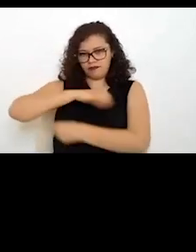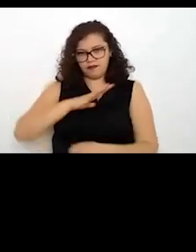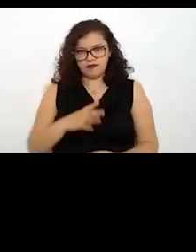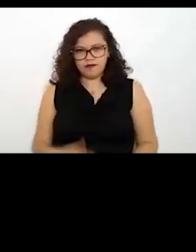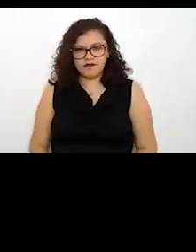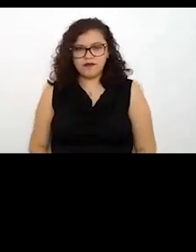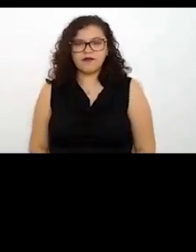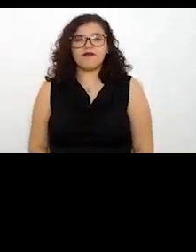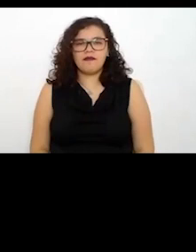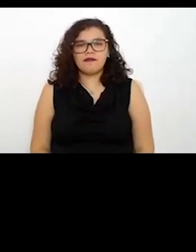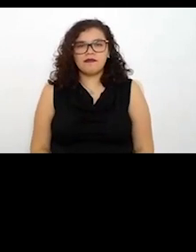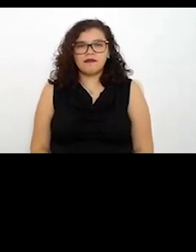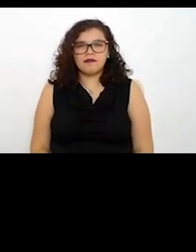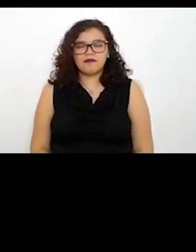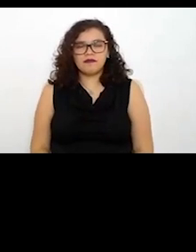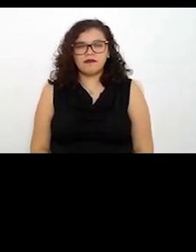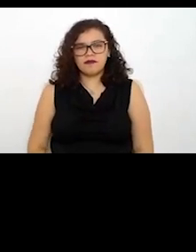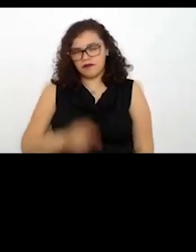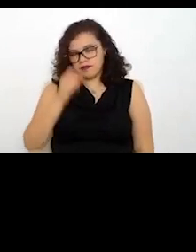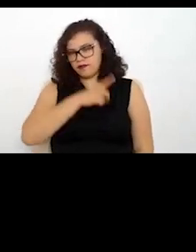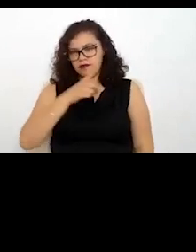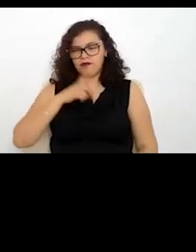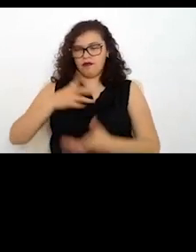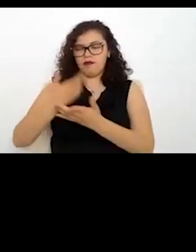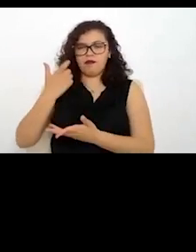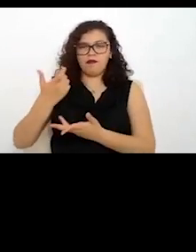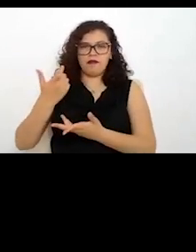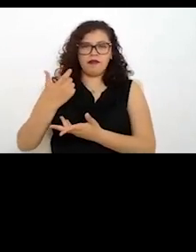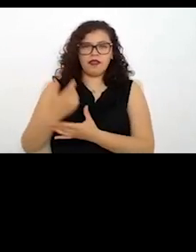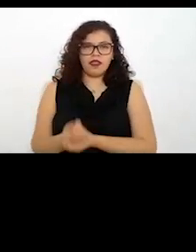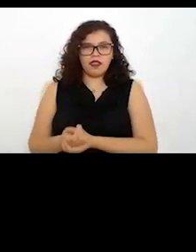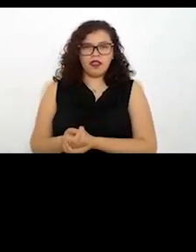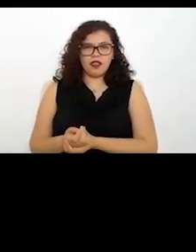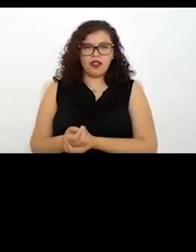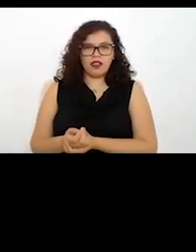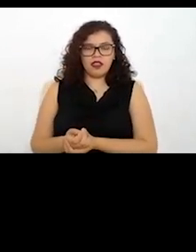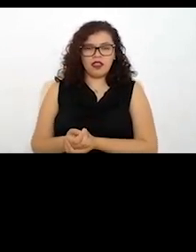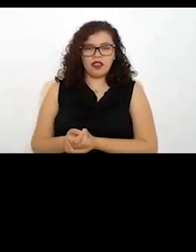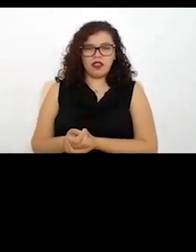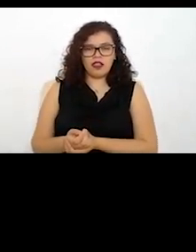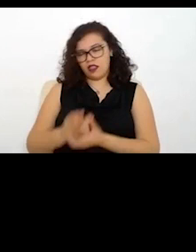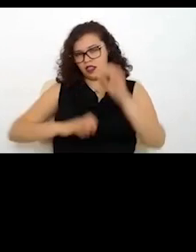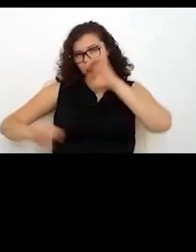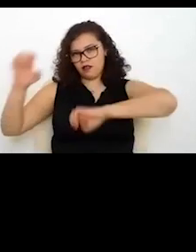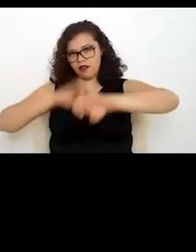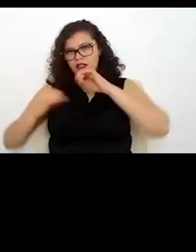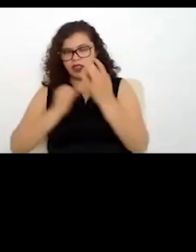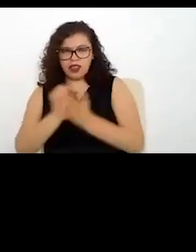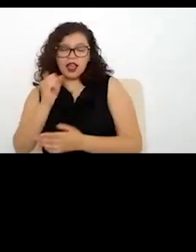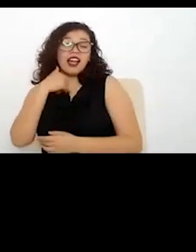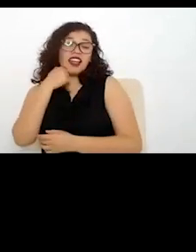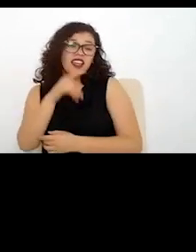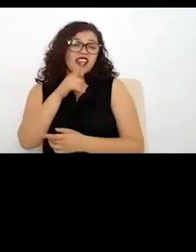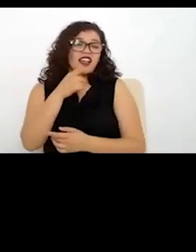que ver una reversibilidad. Esto quiere decir que por una parte es potestativo del empleado decidir si quiere o no